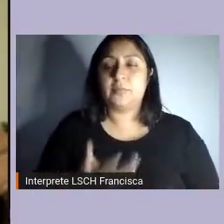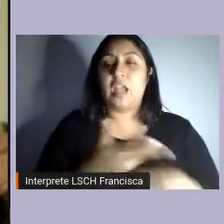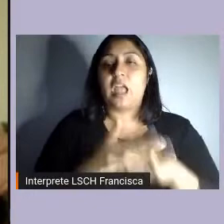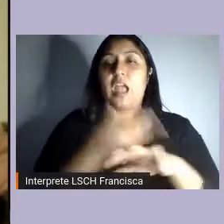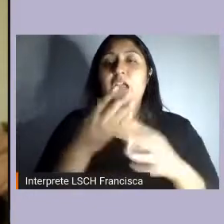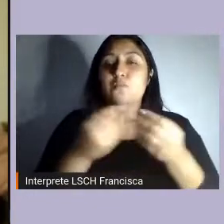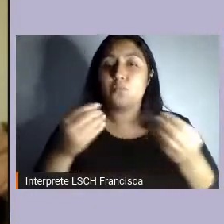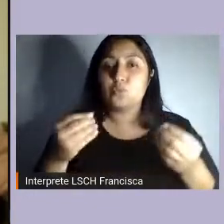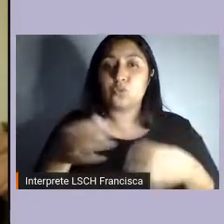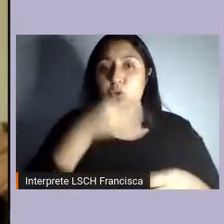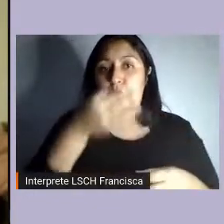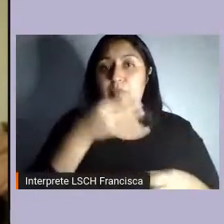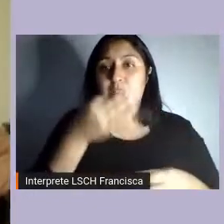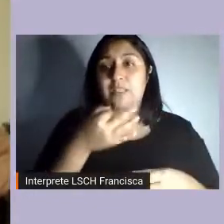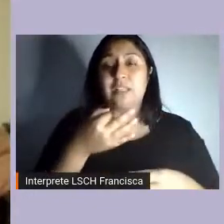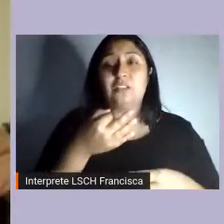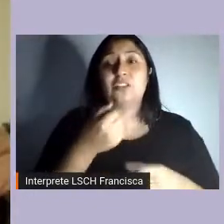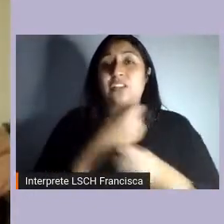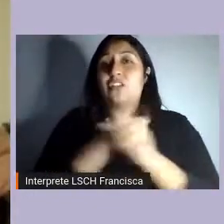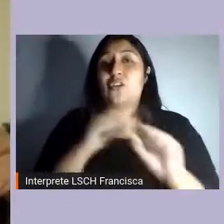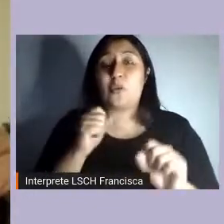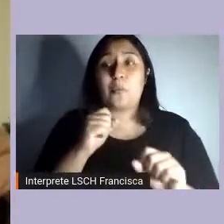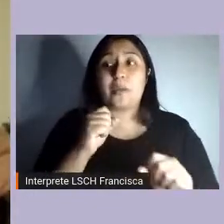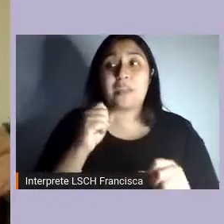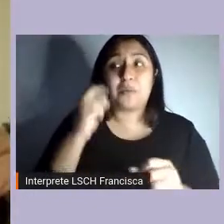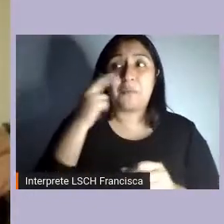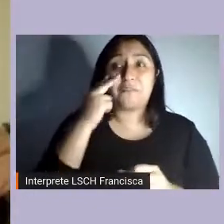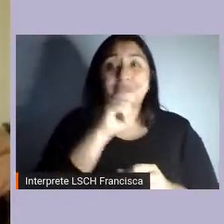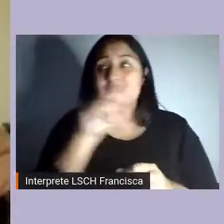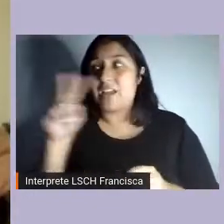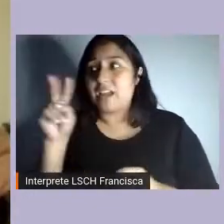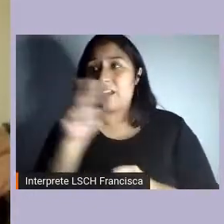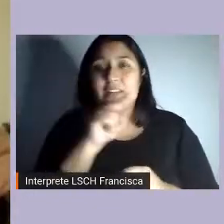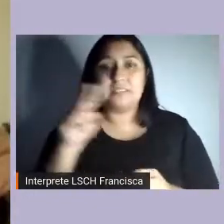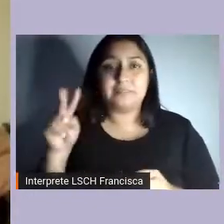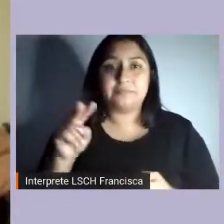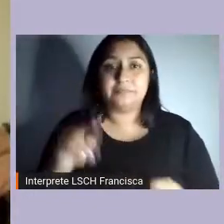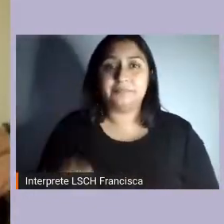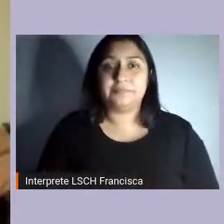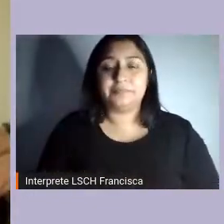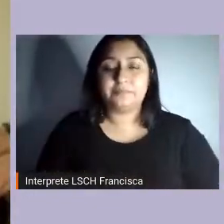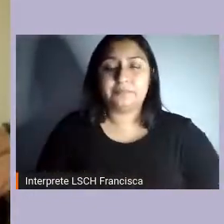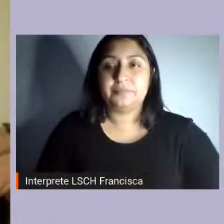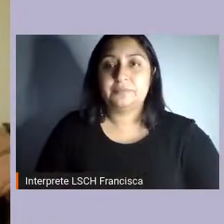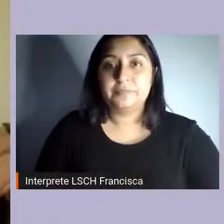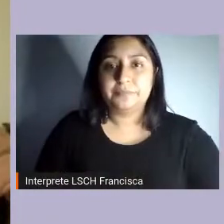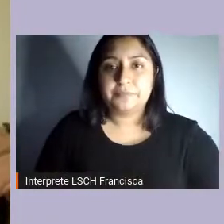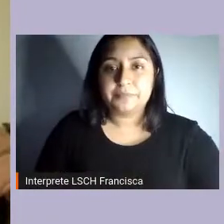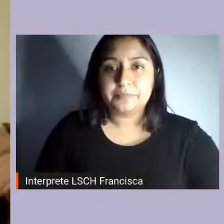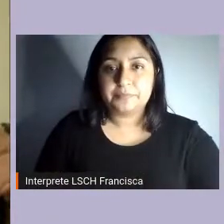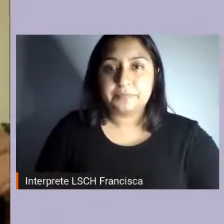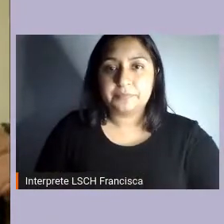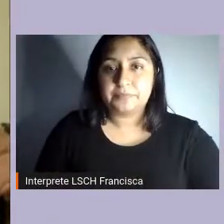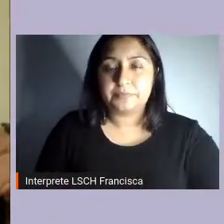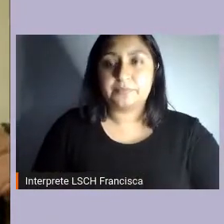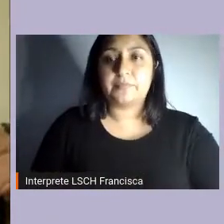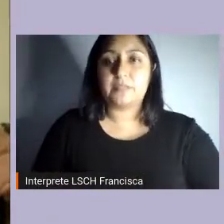que lamentablemente no puedo estar así, ya saben, ya tengo súper mala vista, entonces me concentro